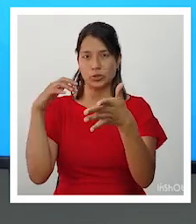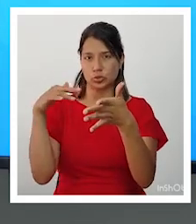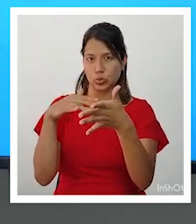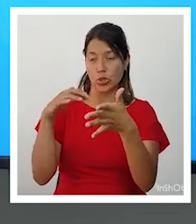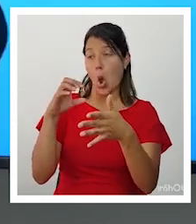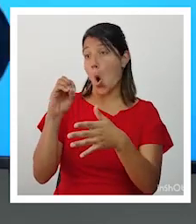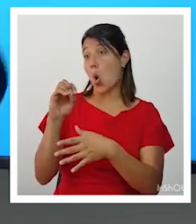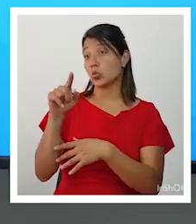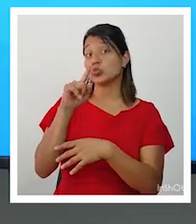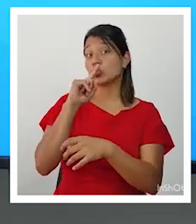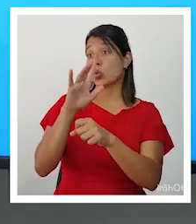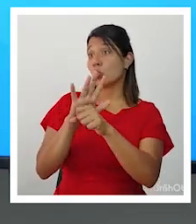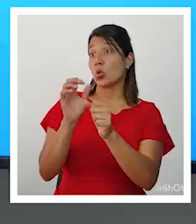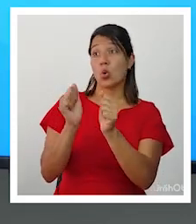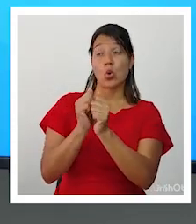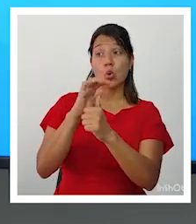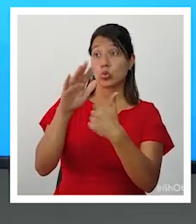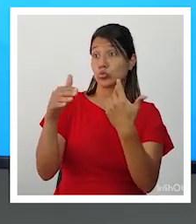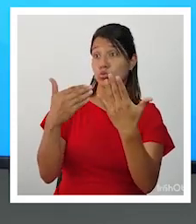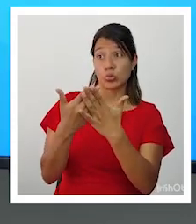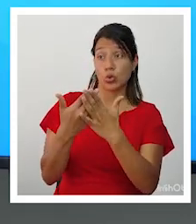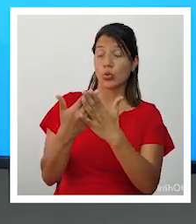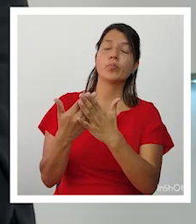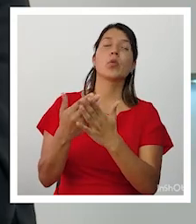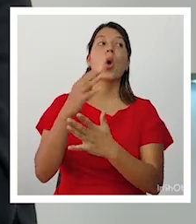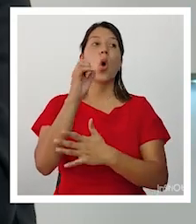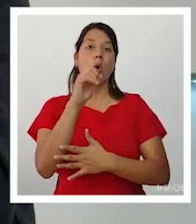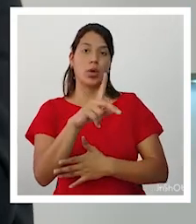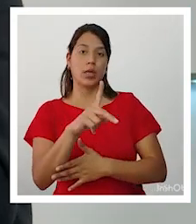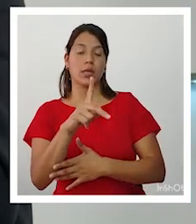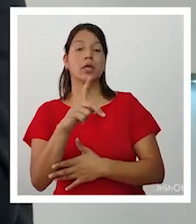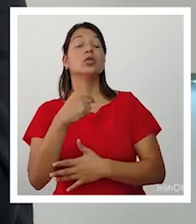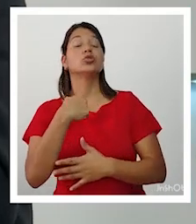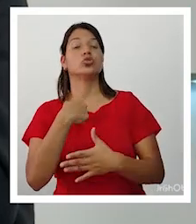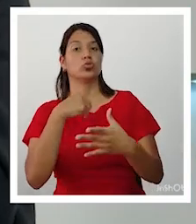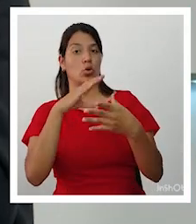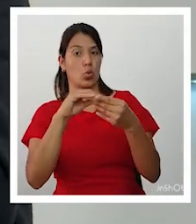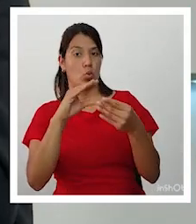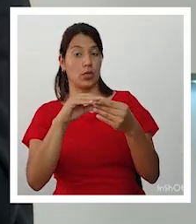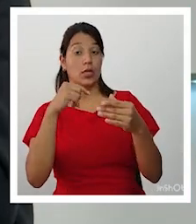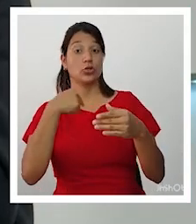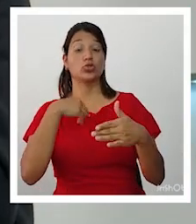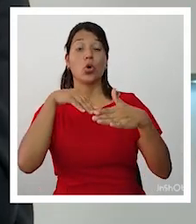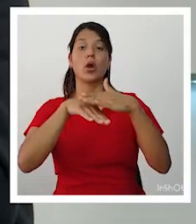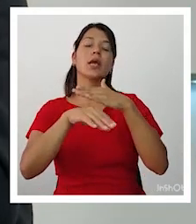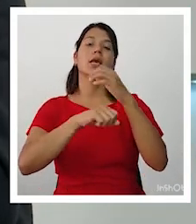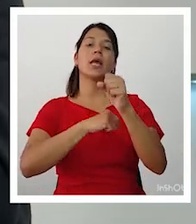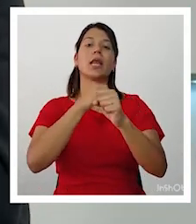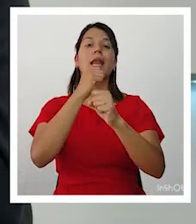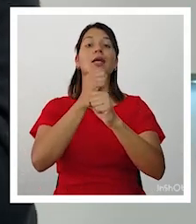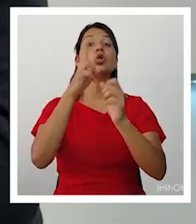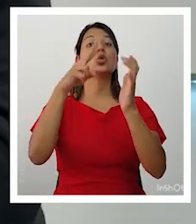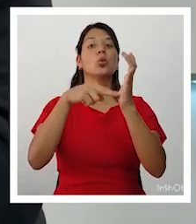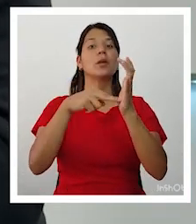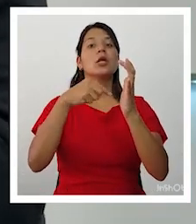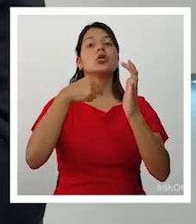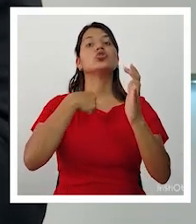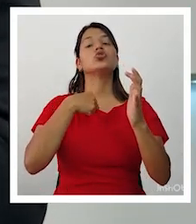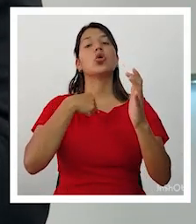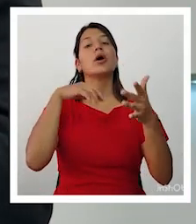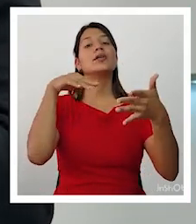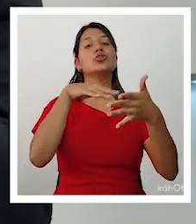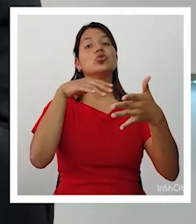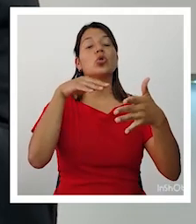cumpliste con todo el programa como... Ok, bueno, yo te cuento. Yo en el 2000, yo estuve en la famosa, en